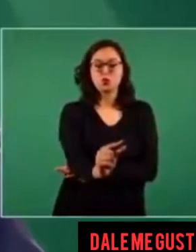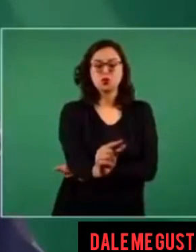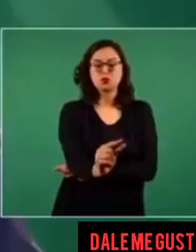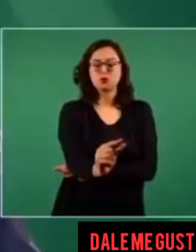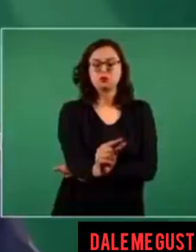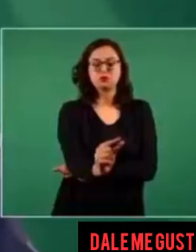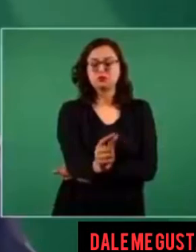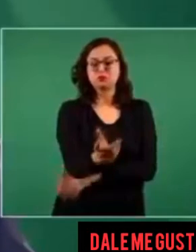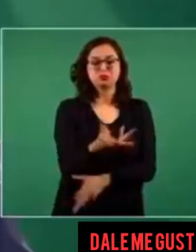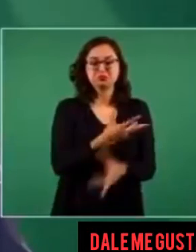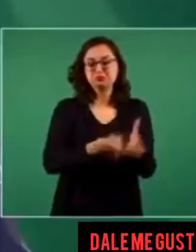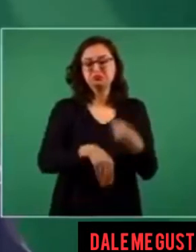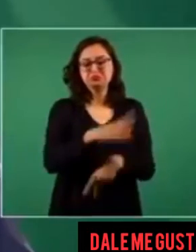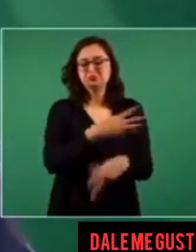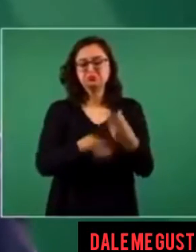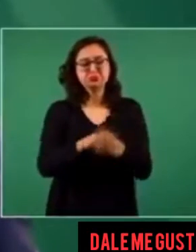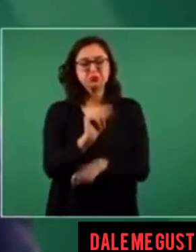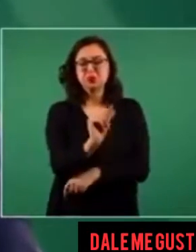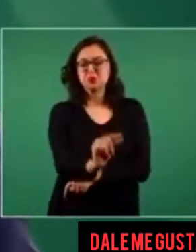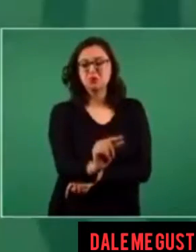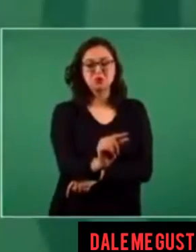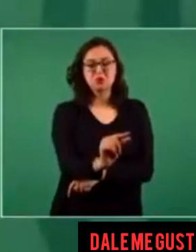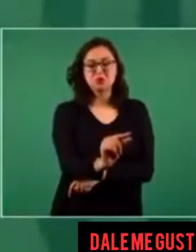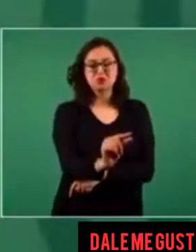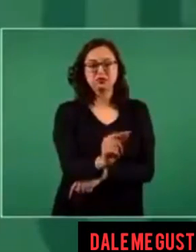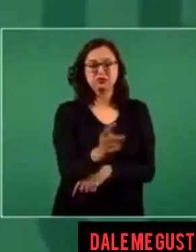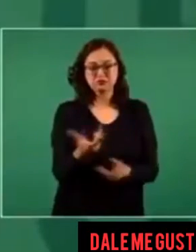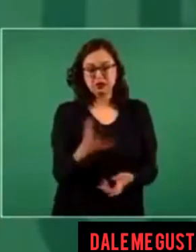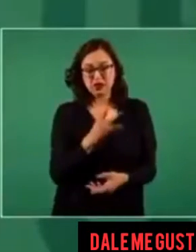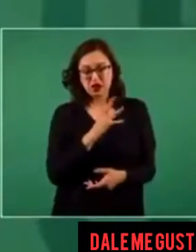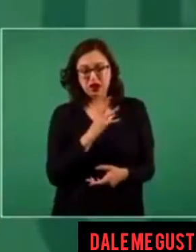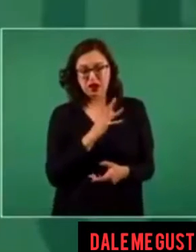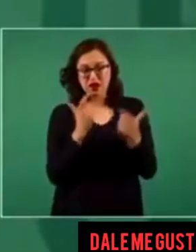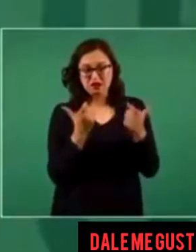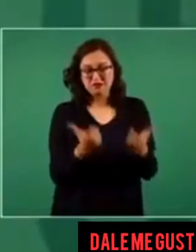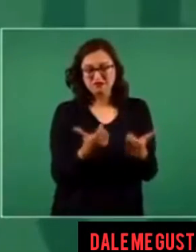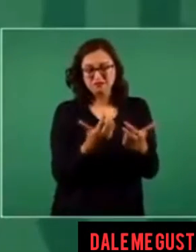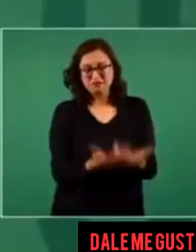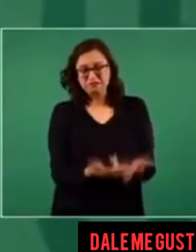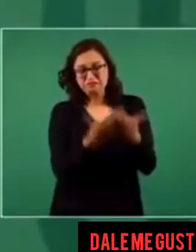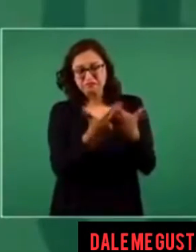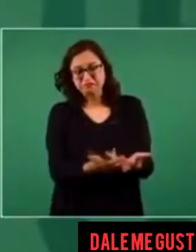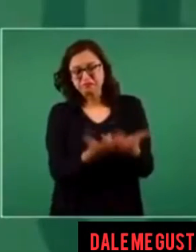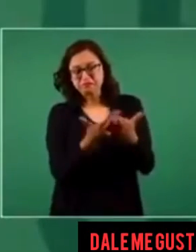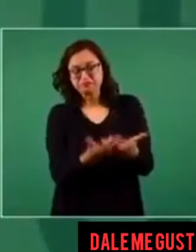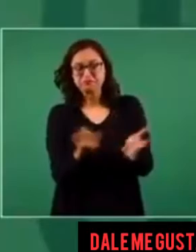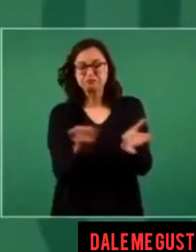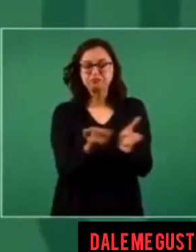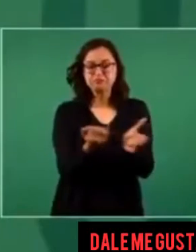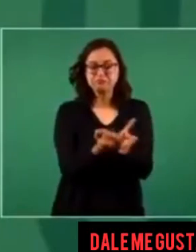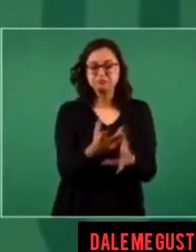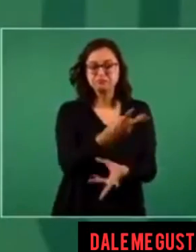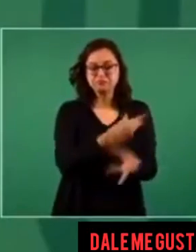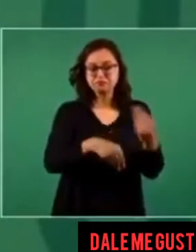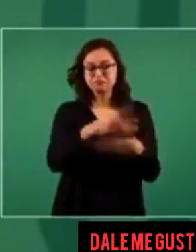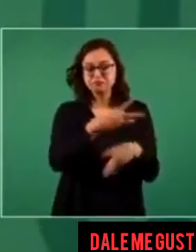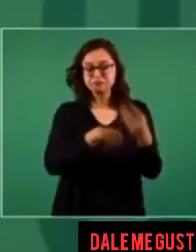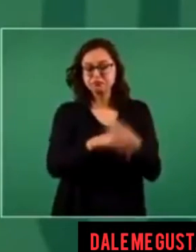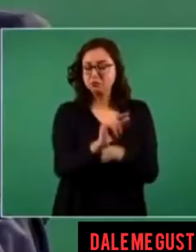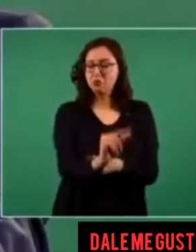de rendimiento, entonces tienen mucho dinero y reciben muy poco de rendimiento.